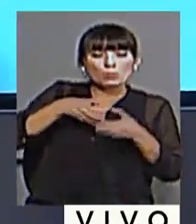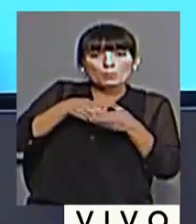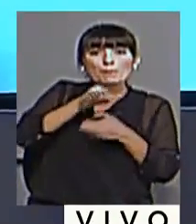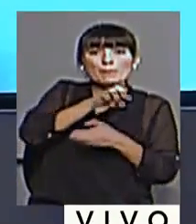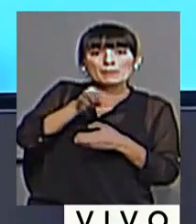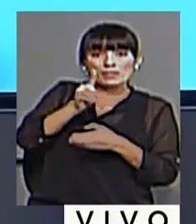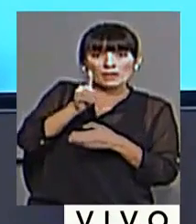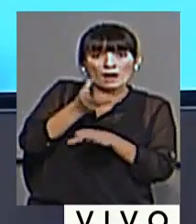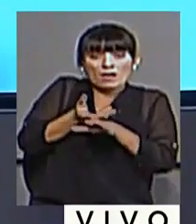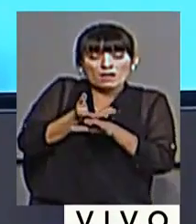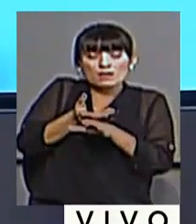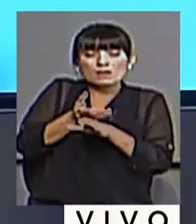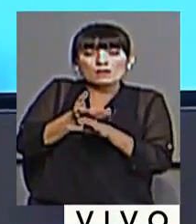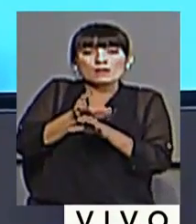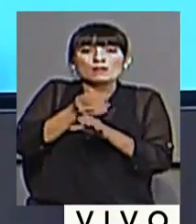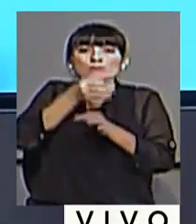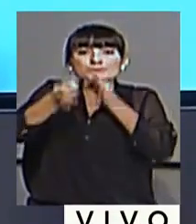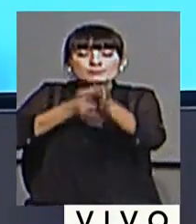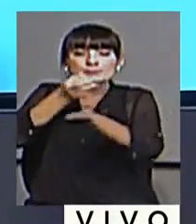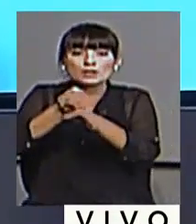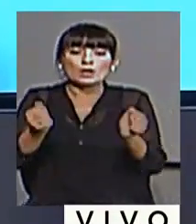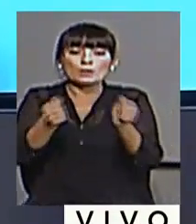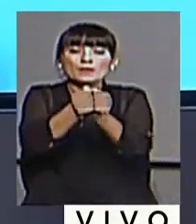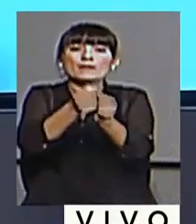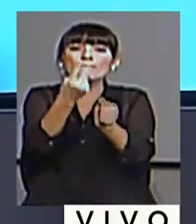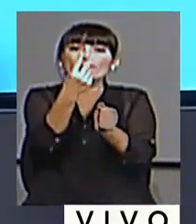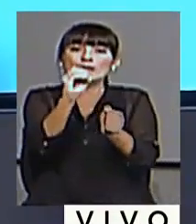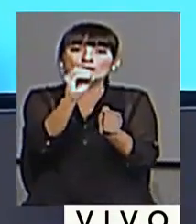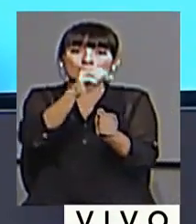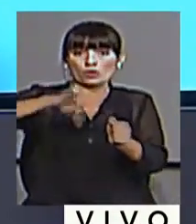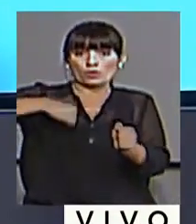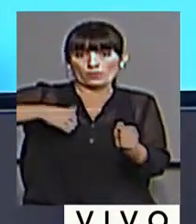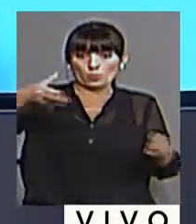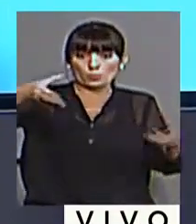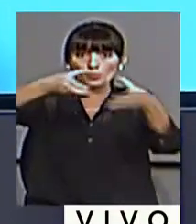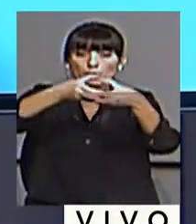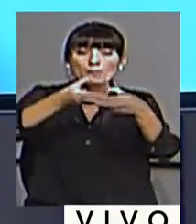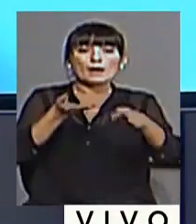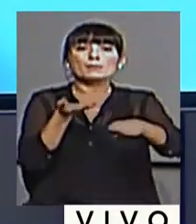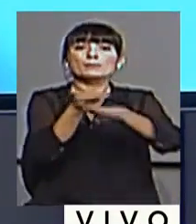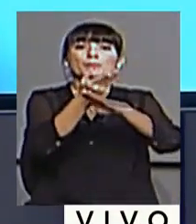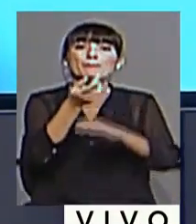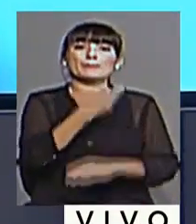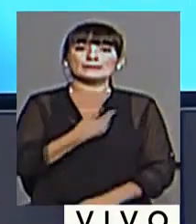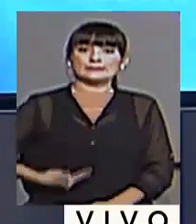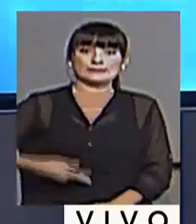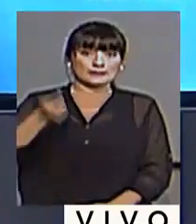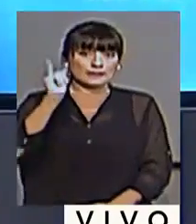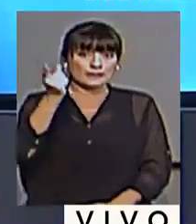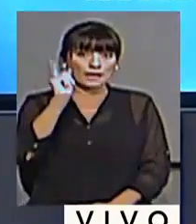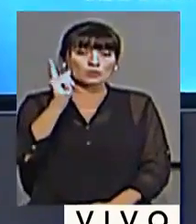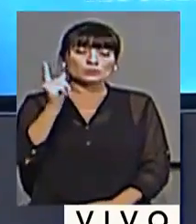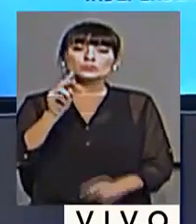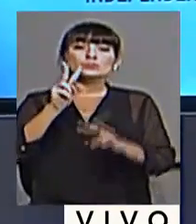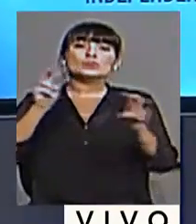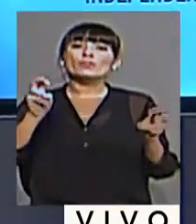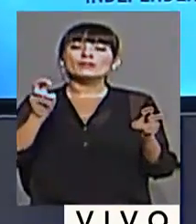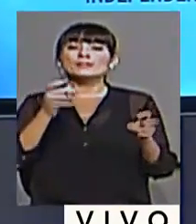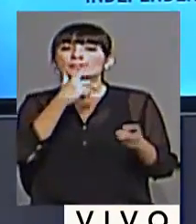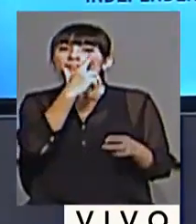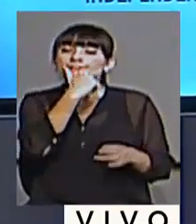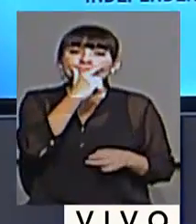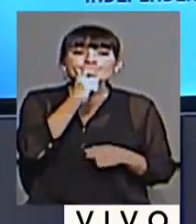acompañé a un grupo de 20 jóvenes a entregarle una propuesta al presidente Lagos respecto a cuestionar